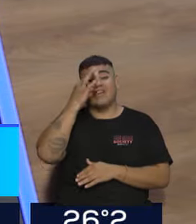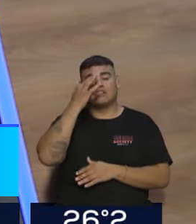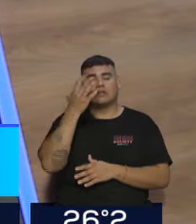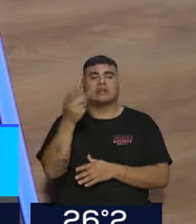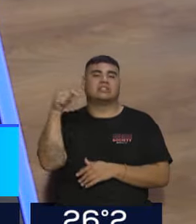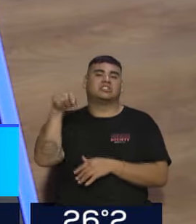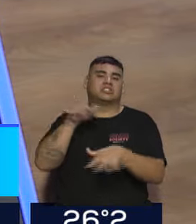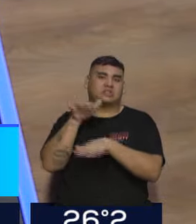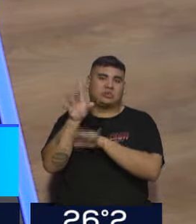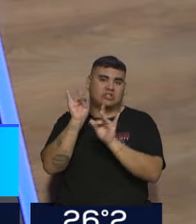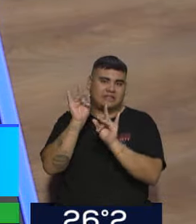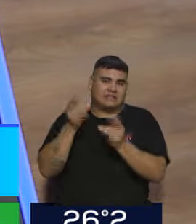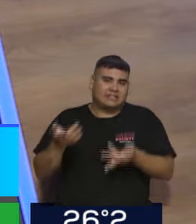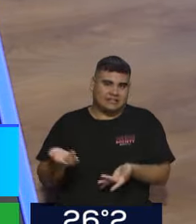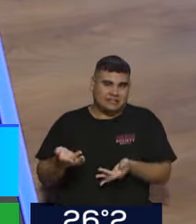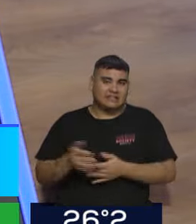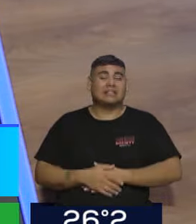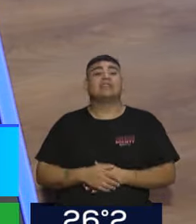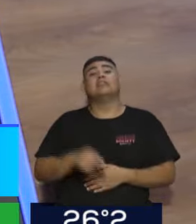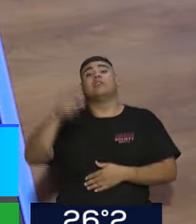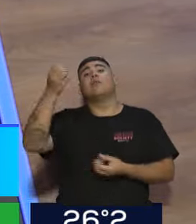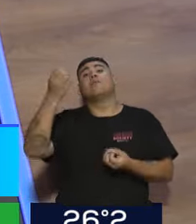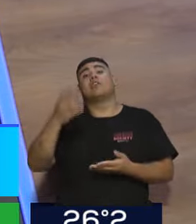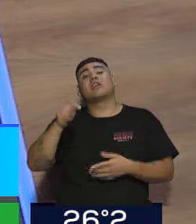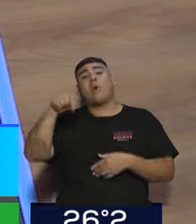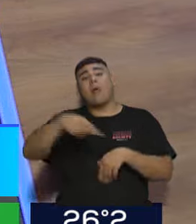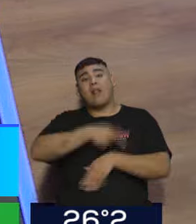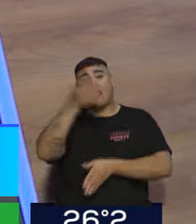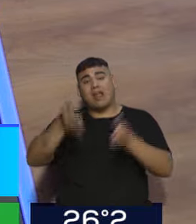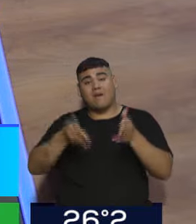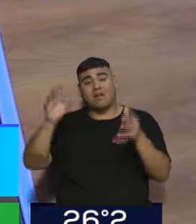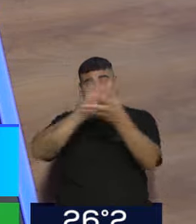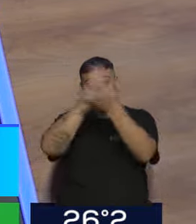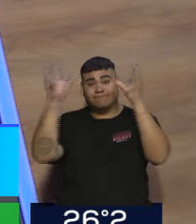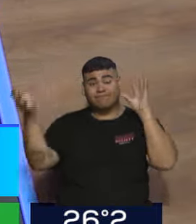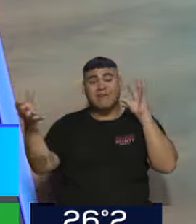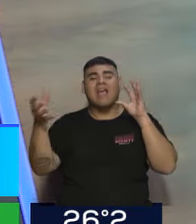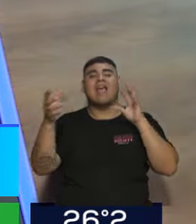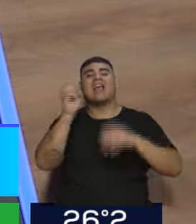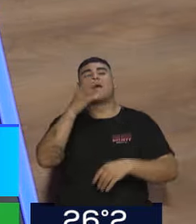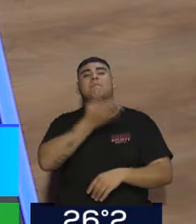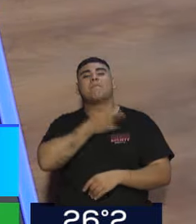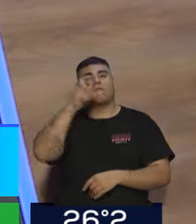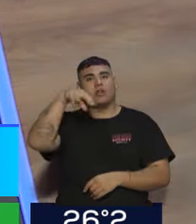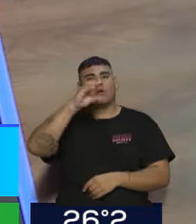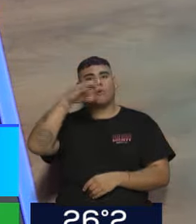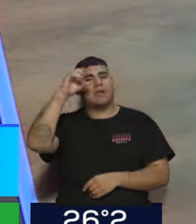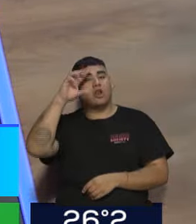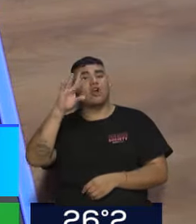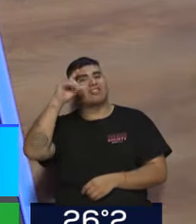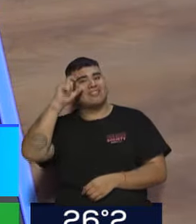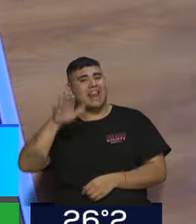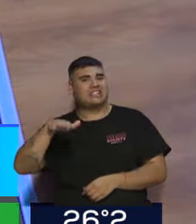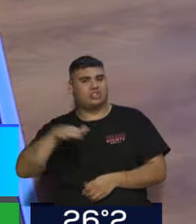y bastante. Decíamos, una temporada que está atravesada por el fenómeno del Niño, que está muy activo, y las previsiones de